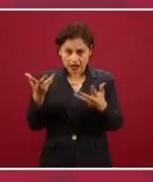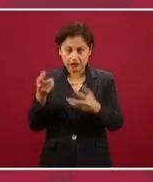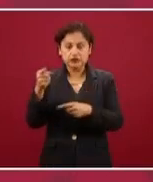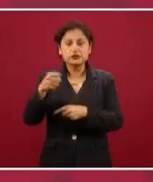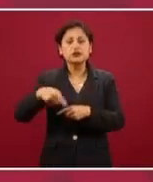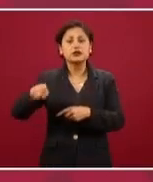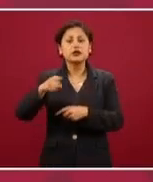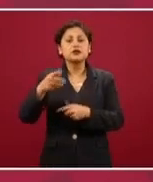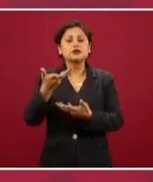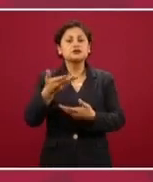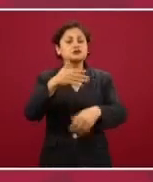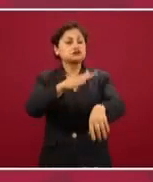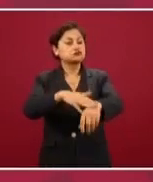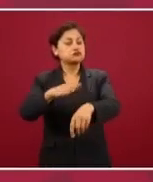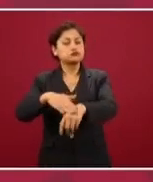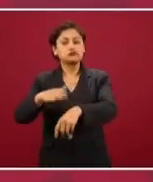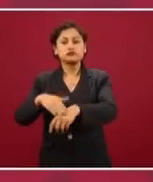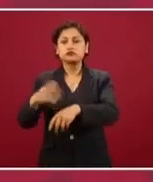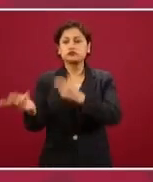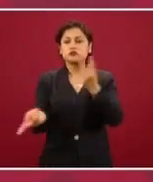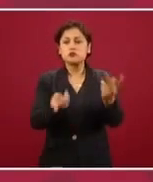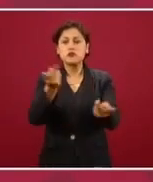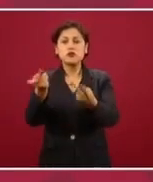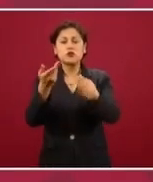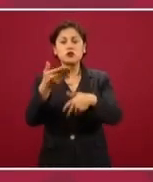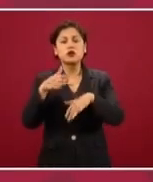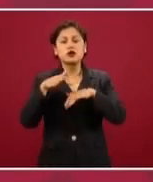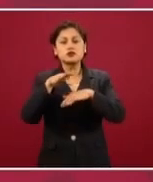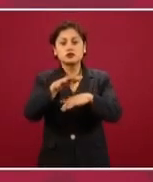consulta para ver si